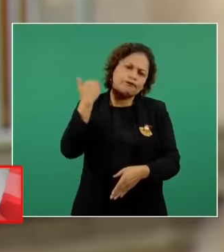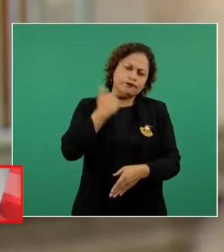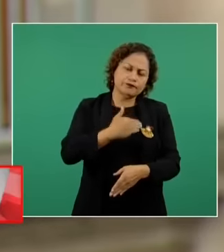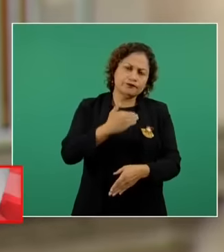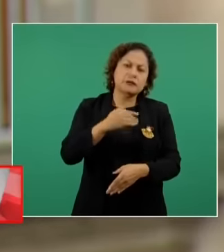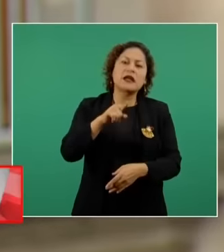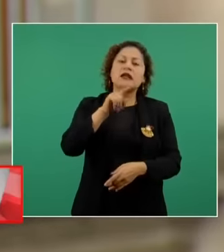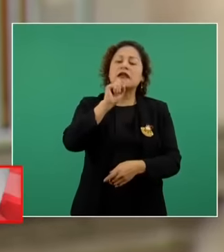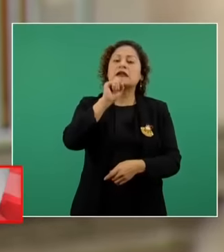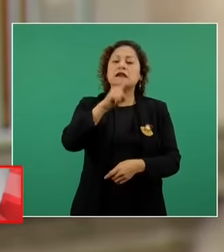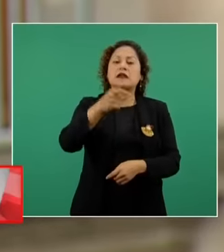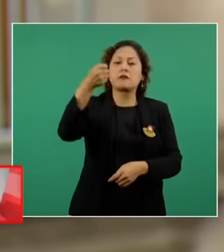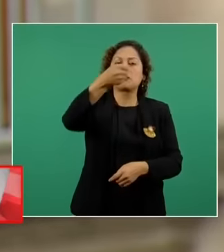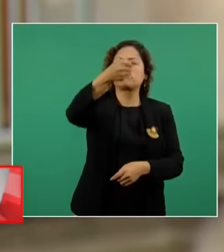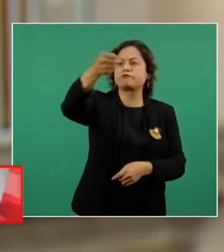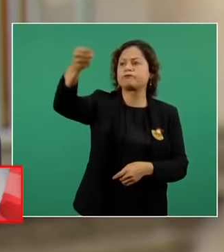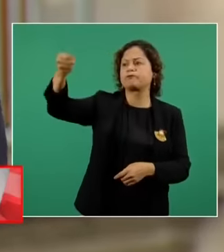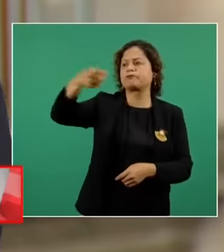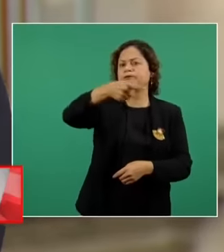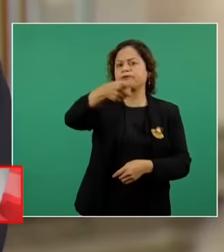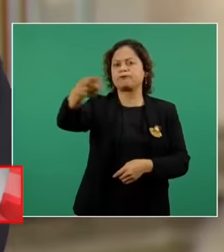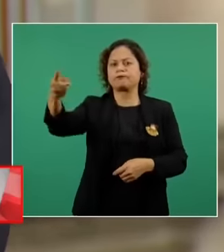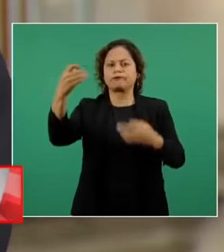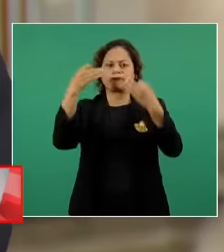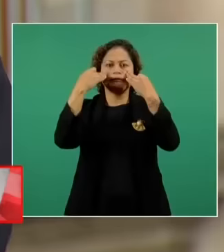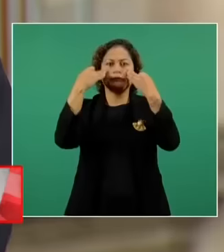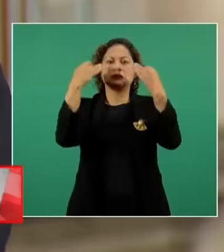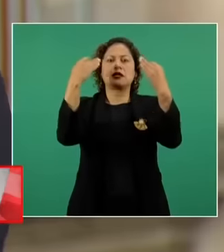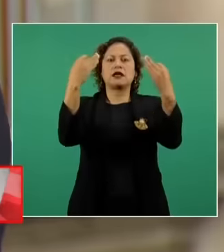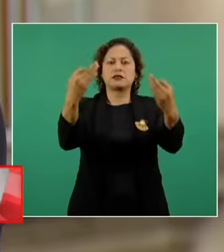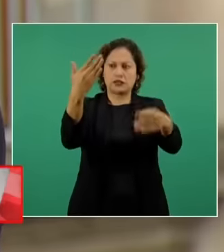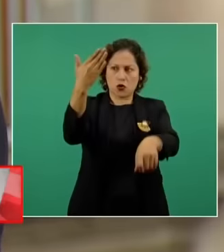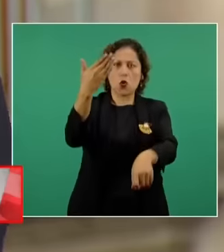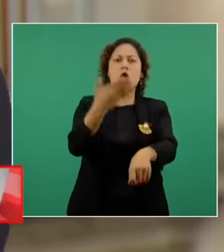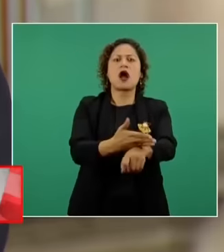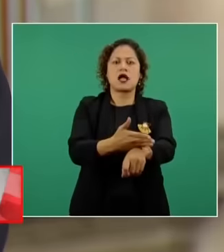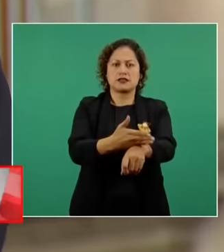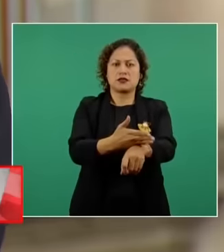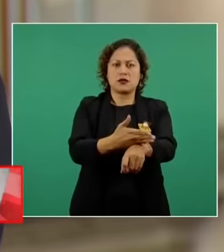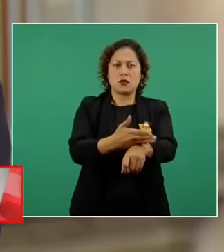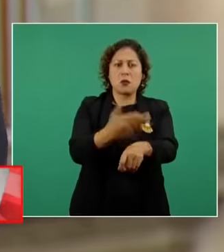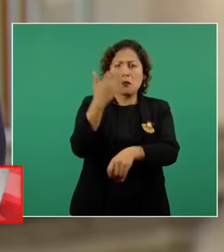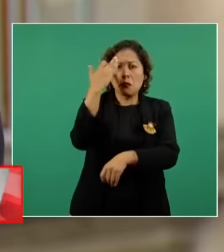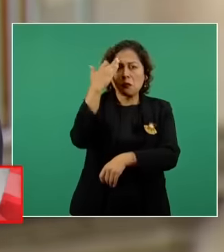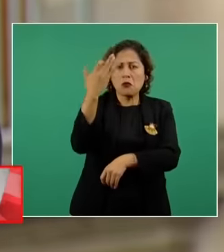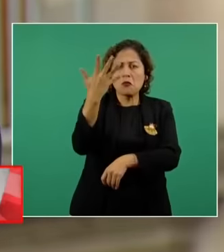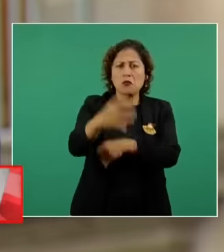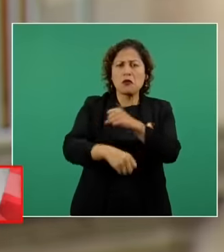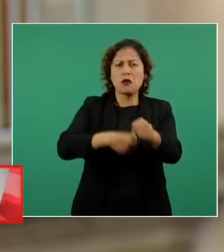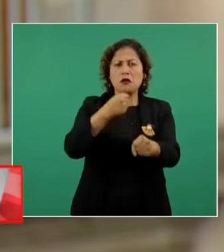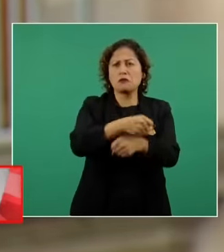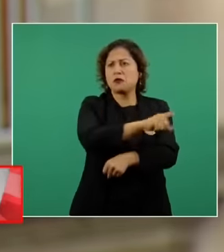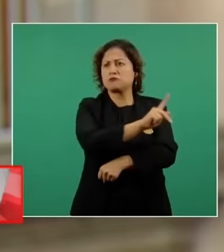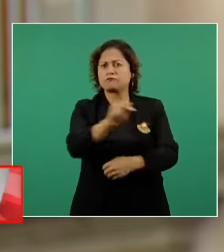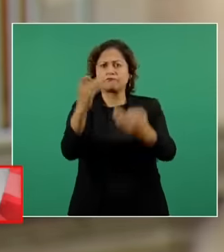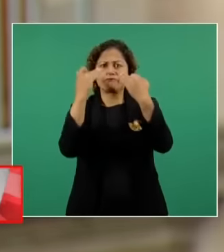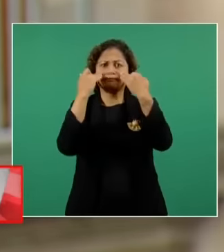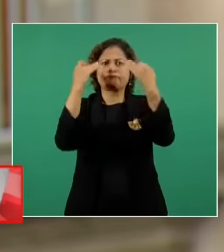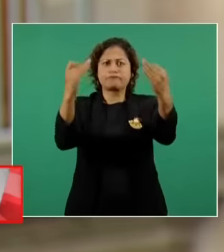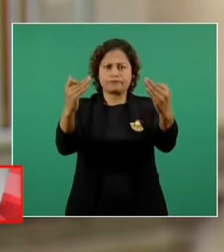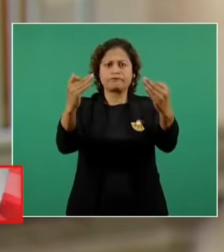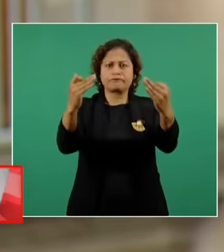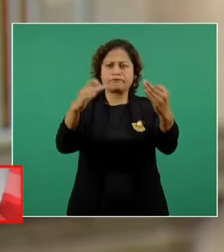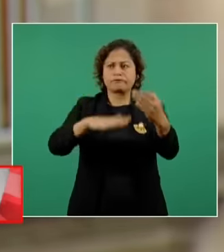exhiben como escarmiento por más de 10 años en la plaza